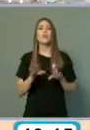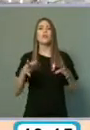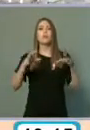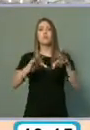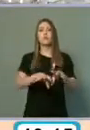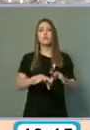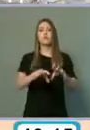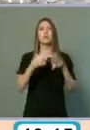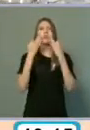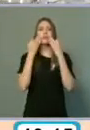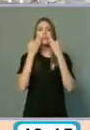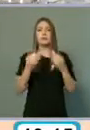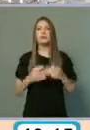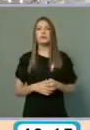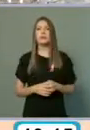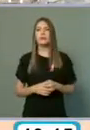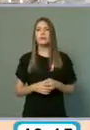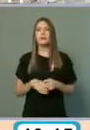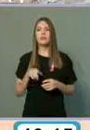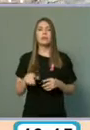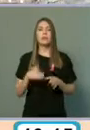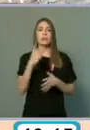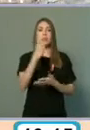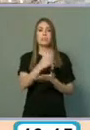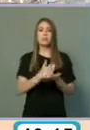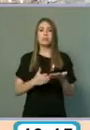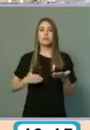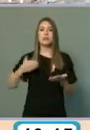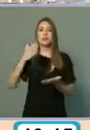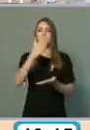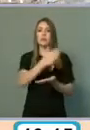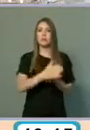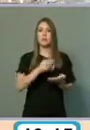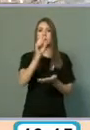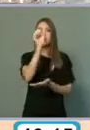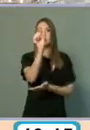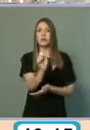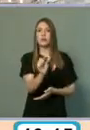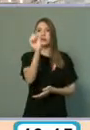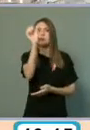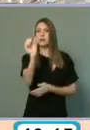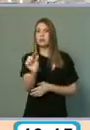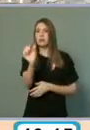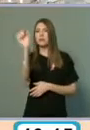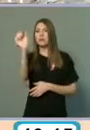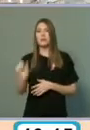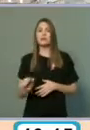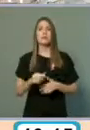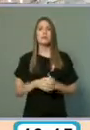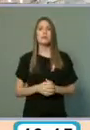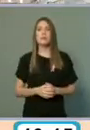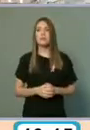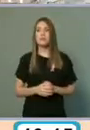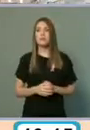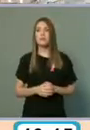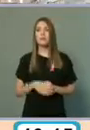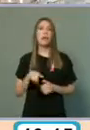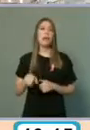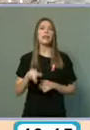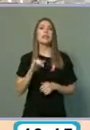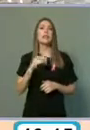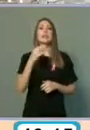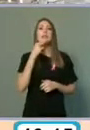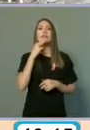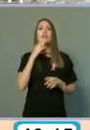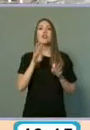voy a hacer? Voy a comenzar a cortar unas tiritas. Aquí sí me sirven las tortillas que son pues un poquito como más secas, no compradas